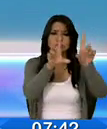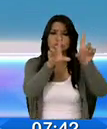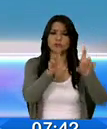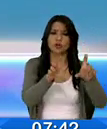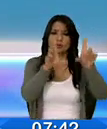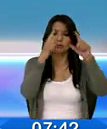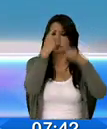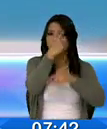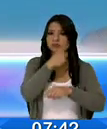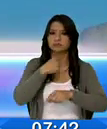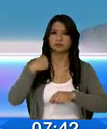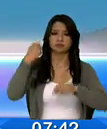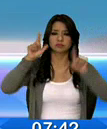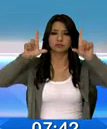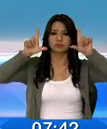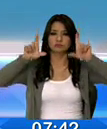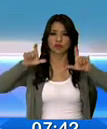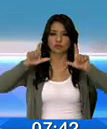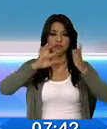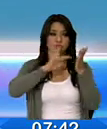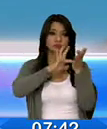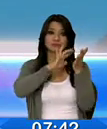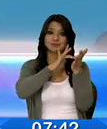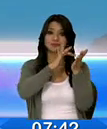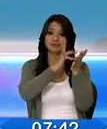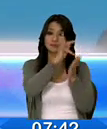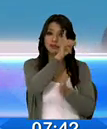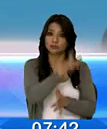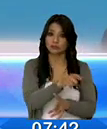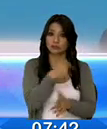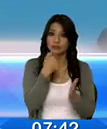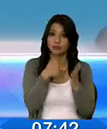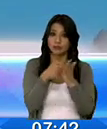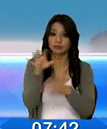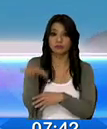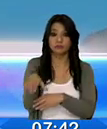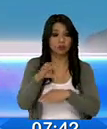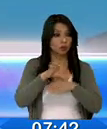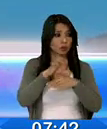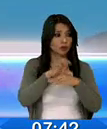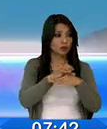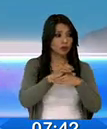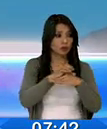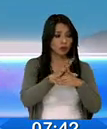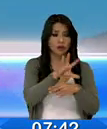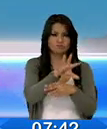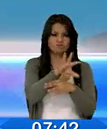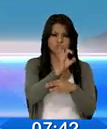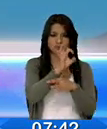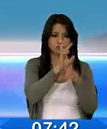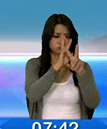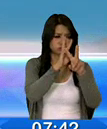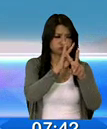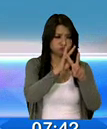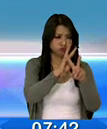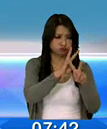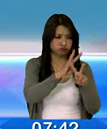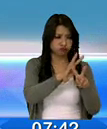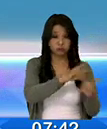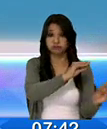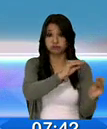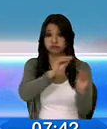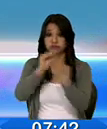fotográfica y dactiloscópica de la persona que le permita eventualmente al Estado ecuatoriano hacer cruces con bases de